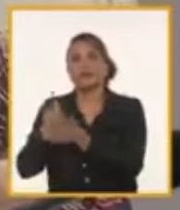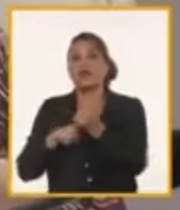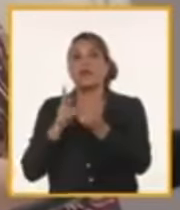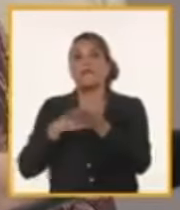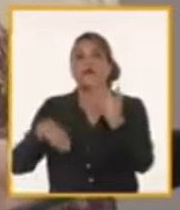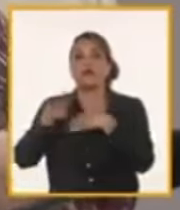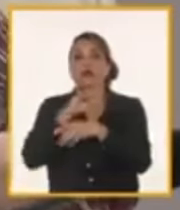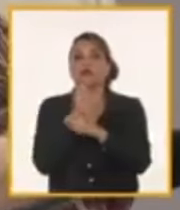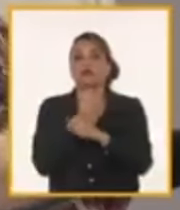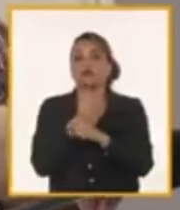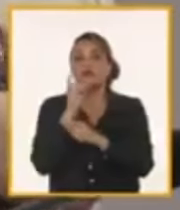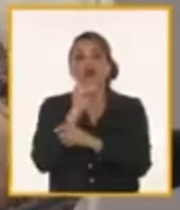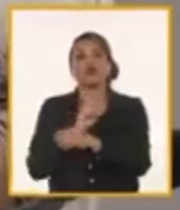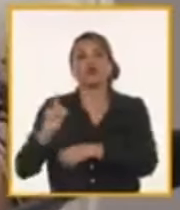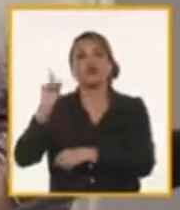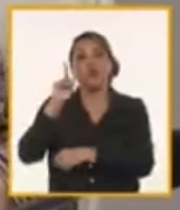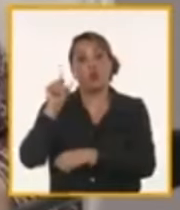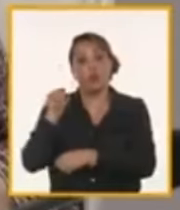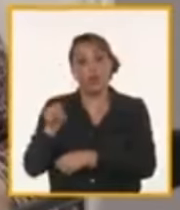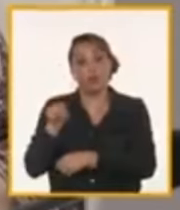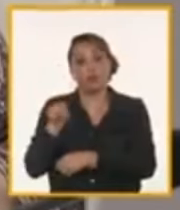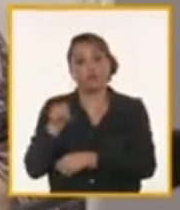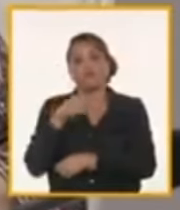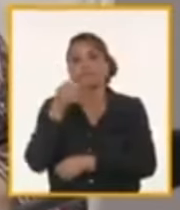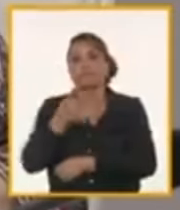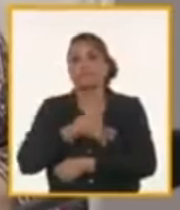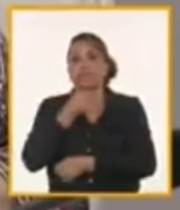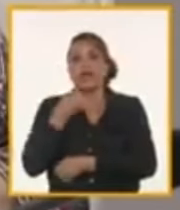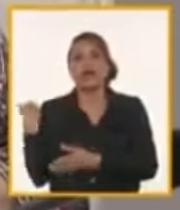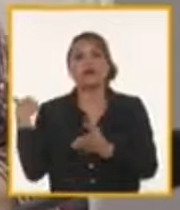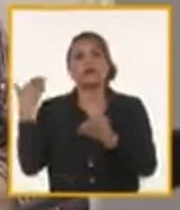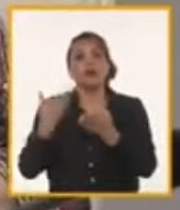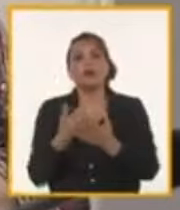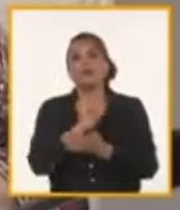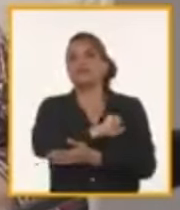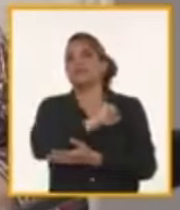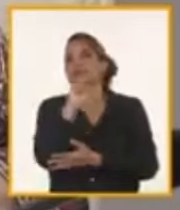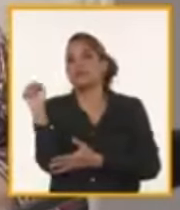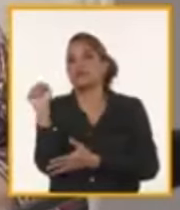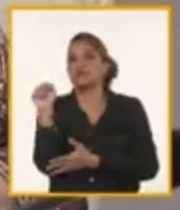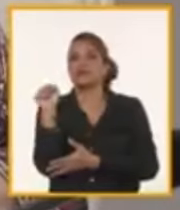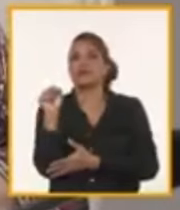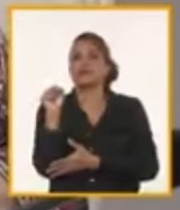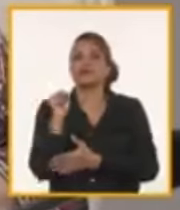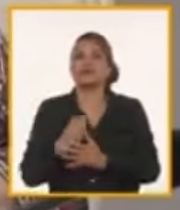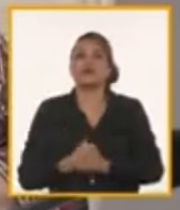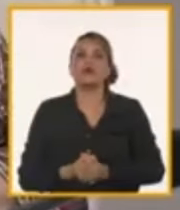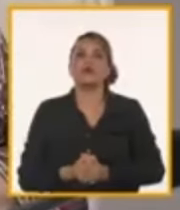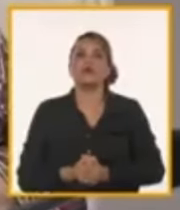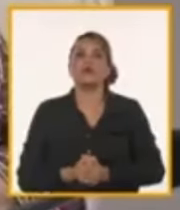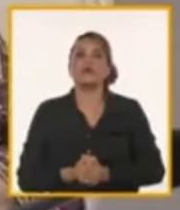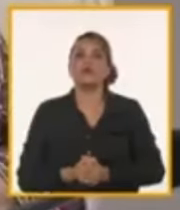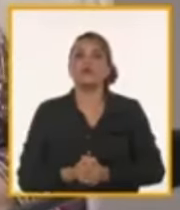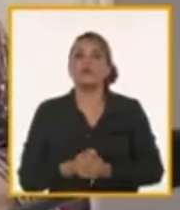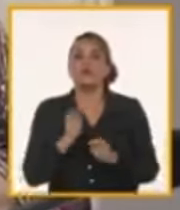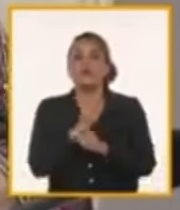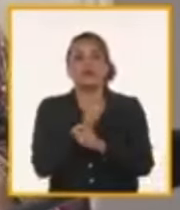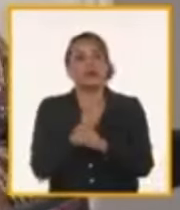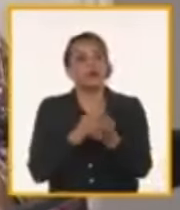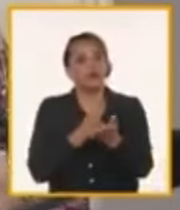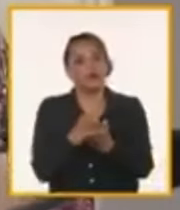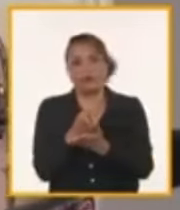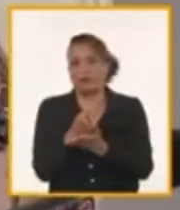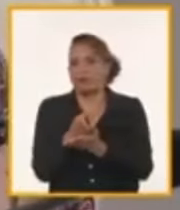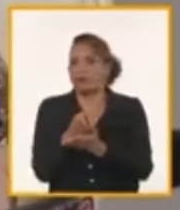doctores yo debo decir que eh hemos logrado también que se considere una una formación continua eso es un